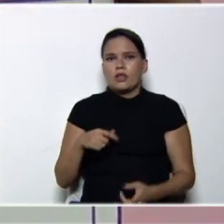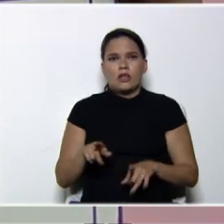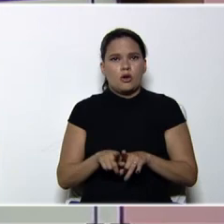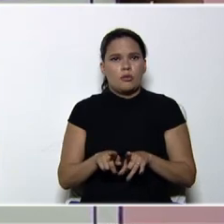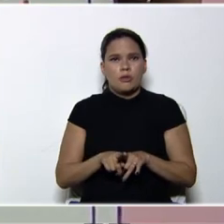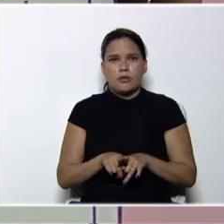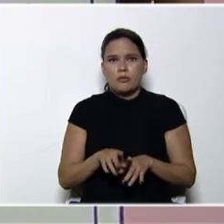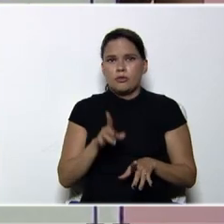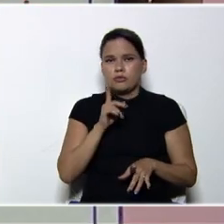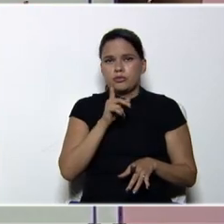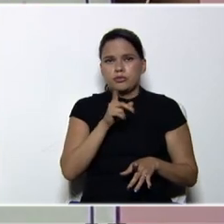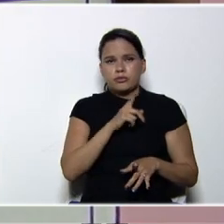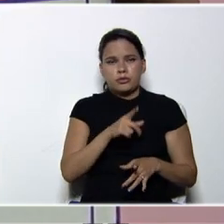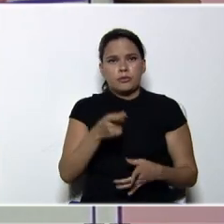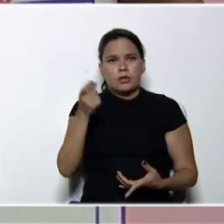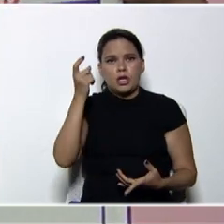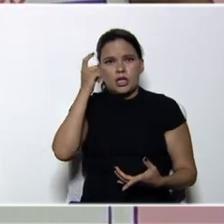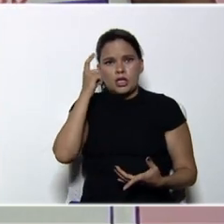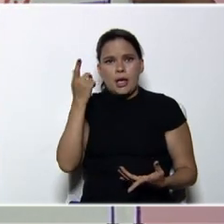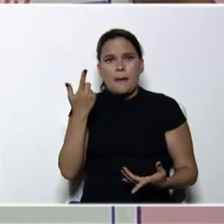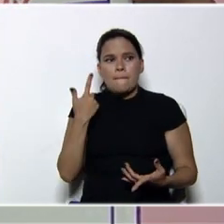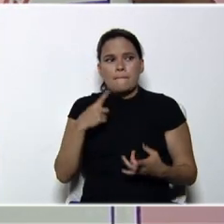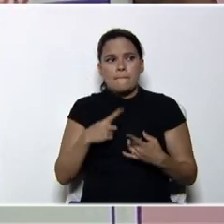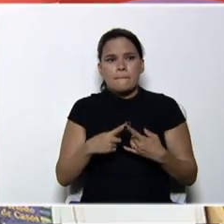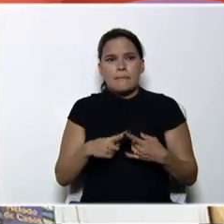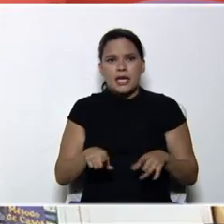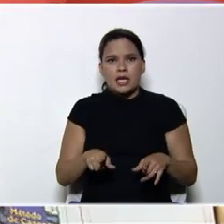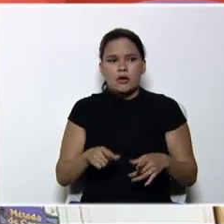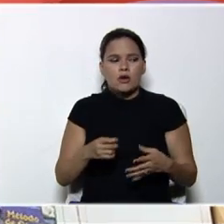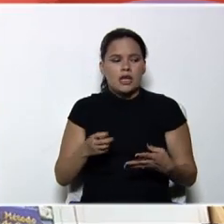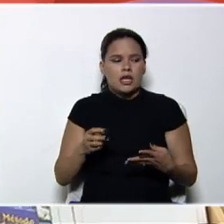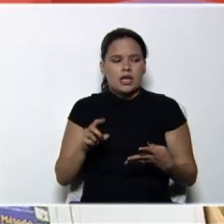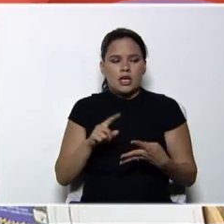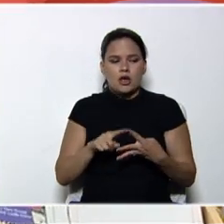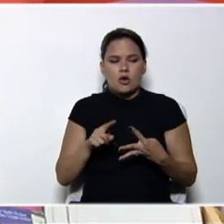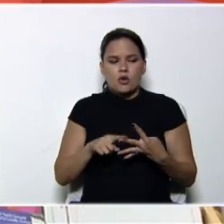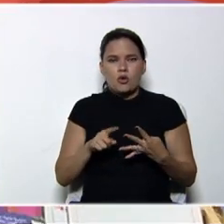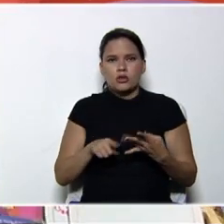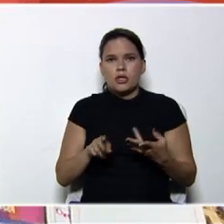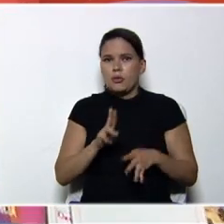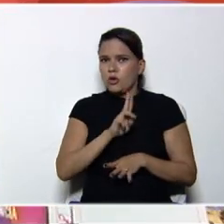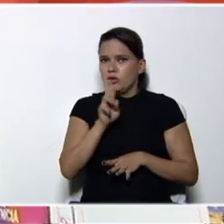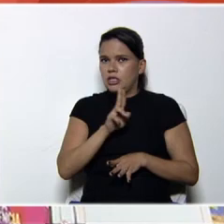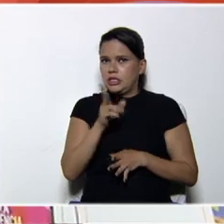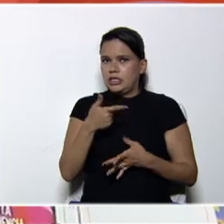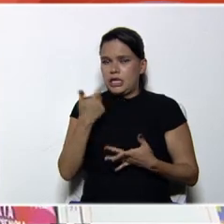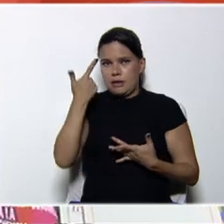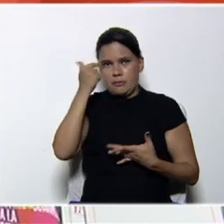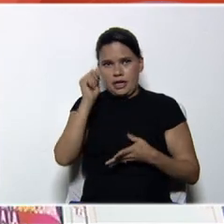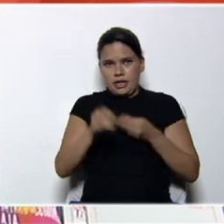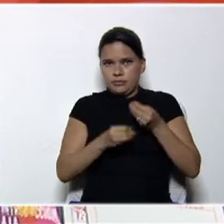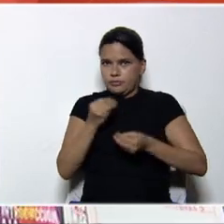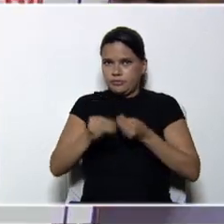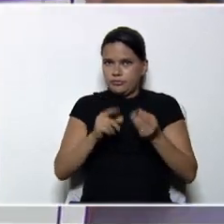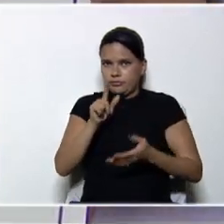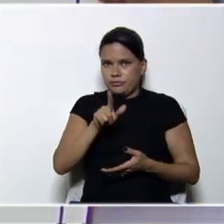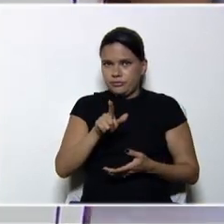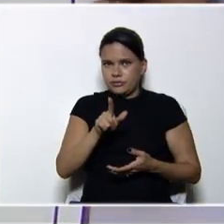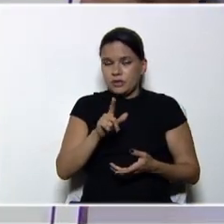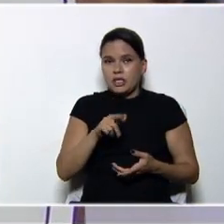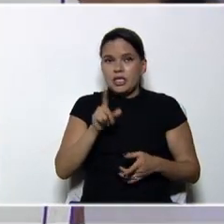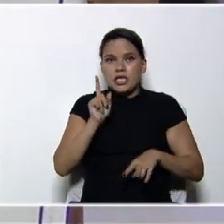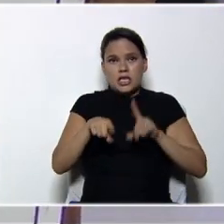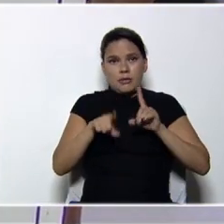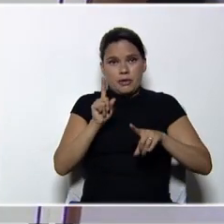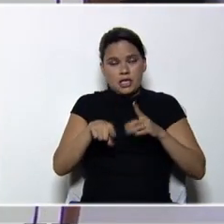fecha, pero en este caso voy a tomar en cuenta qué materiales voy a utilizar para hacer eso, ¿sí? Y dependiendo de